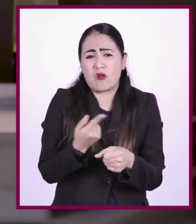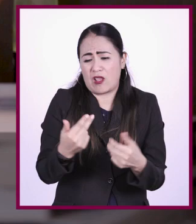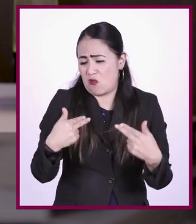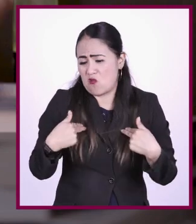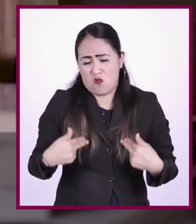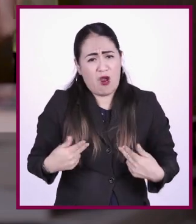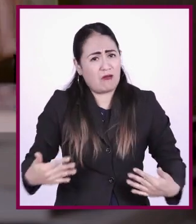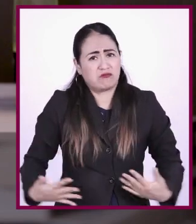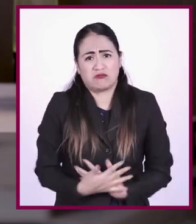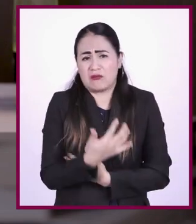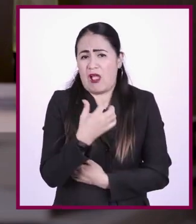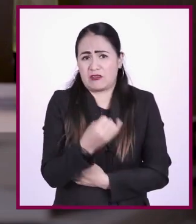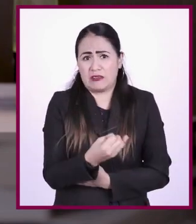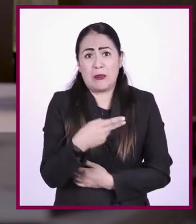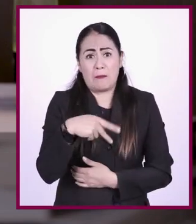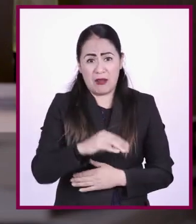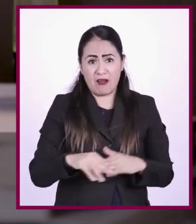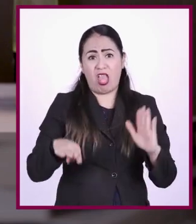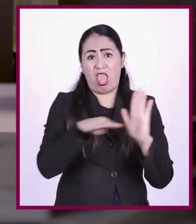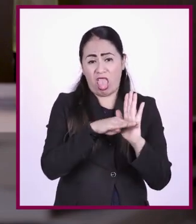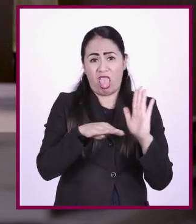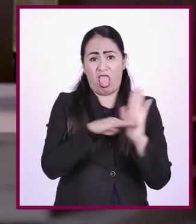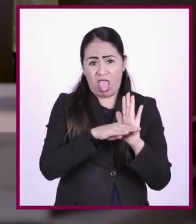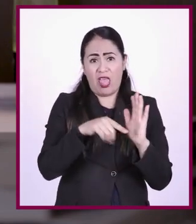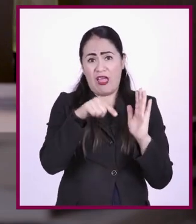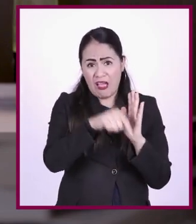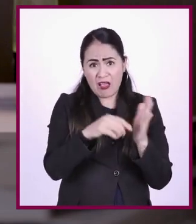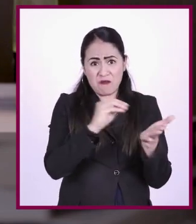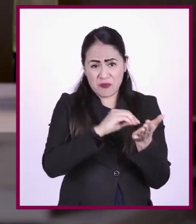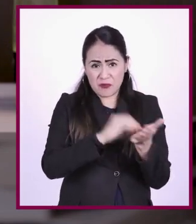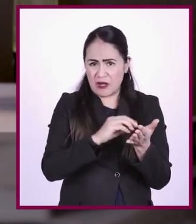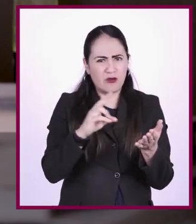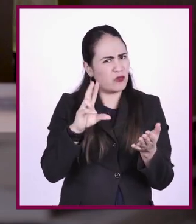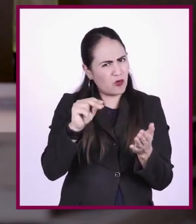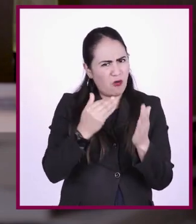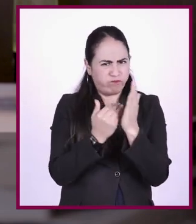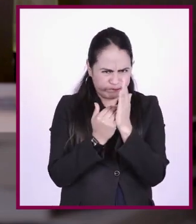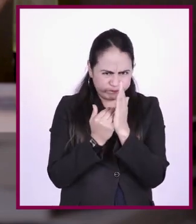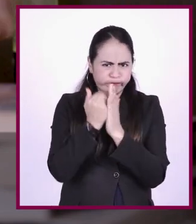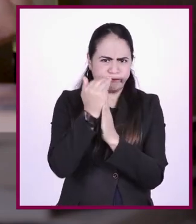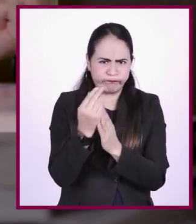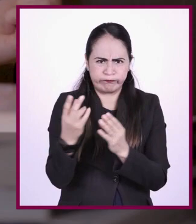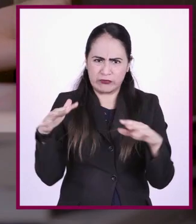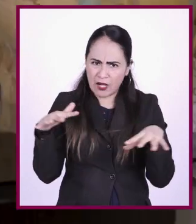porque somos humanos. Solo no te quedes estancado en ese estado emocional y acciona.